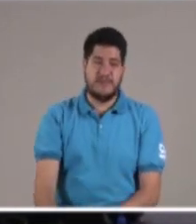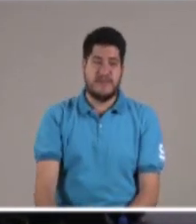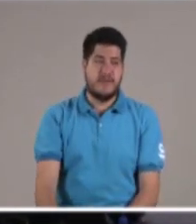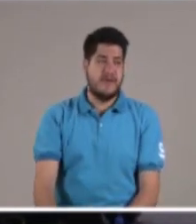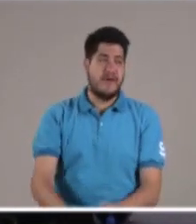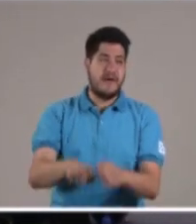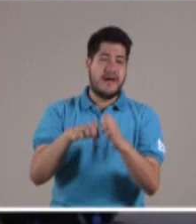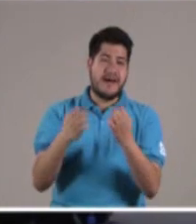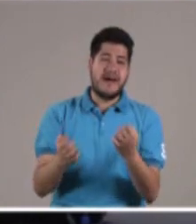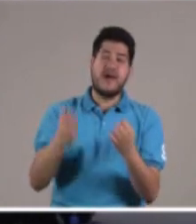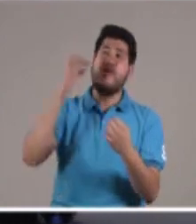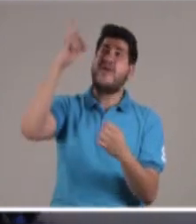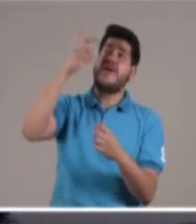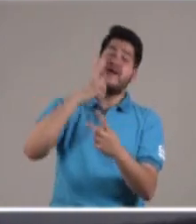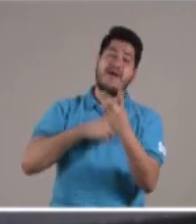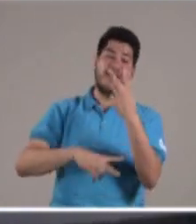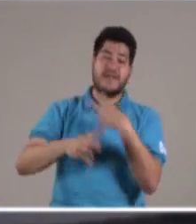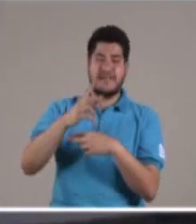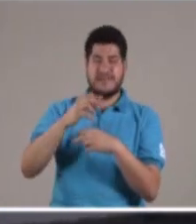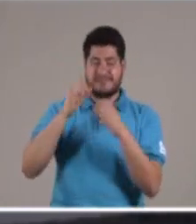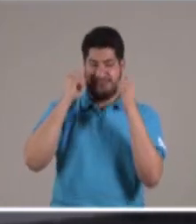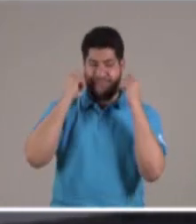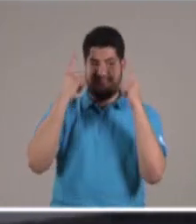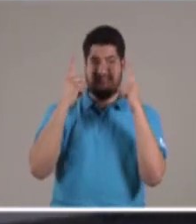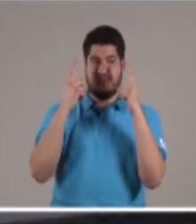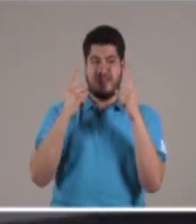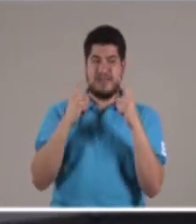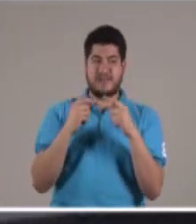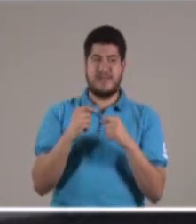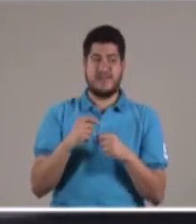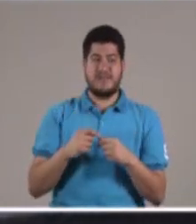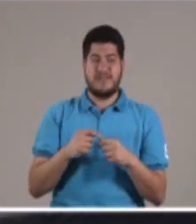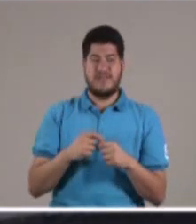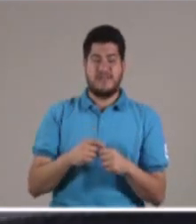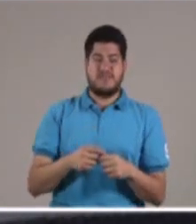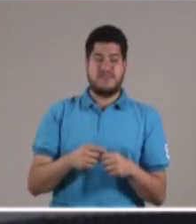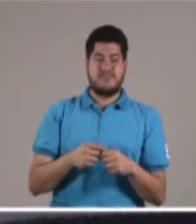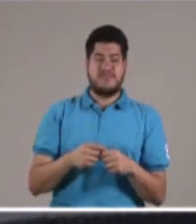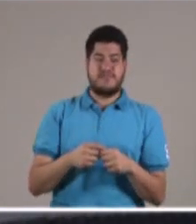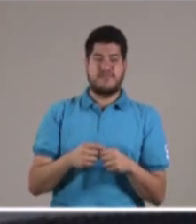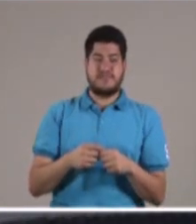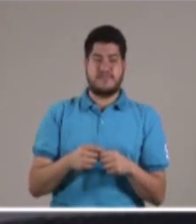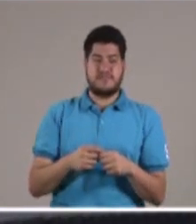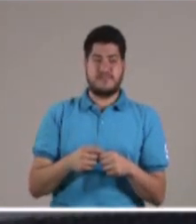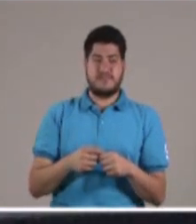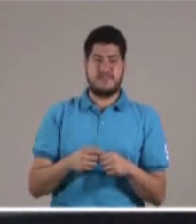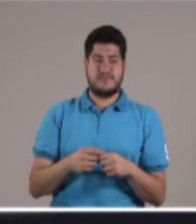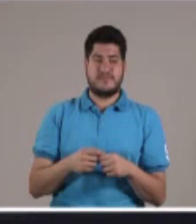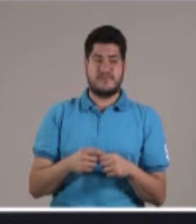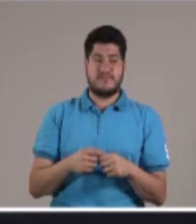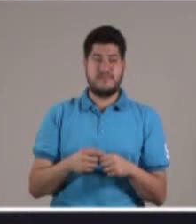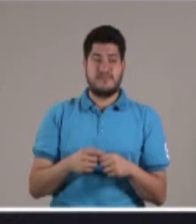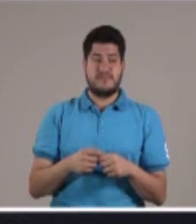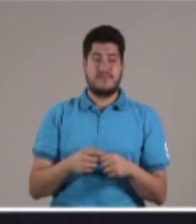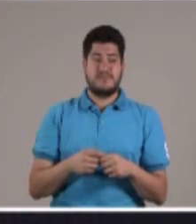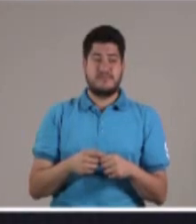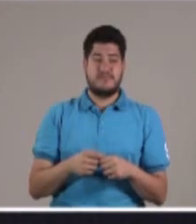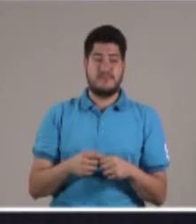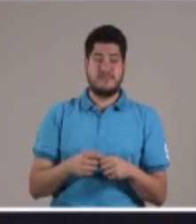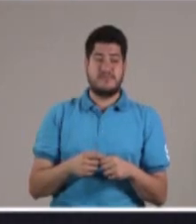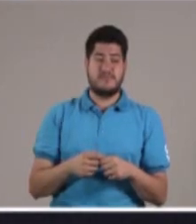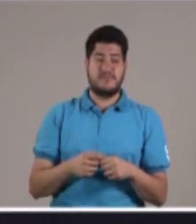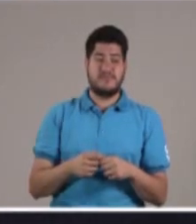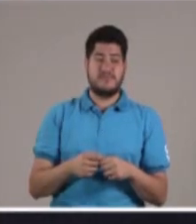Y entonces él viene dice que tremendo como dice esta versión Y entonces dice y no le echa la mano